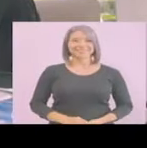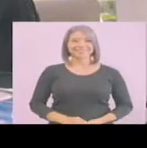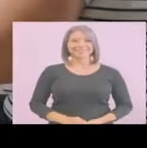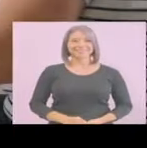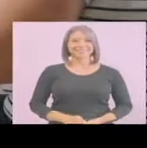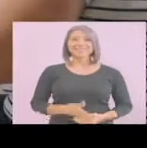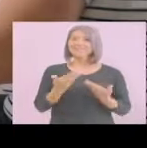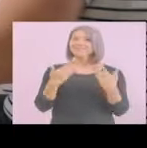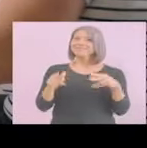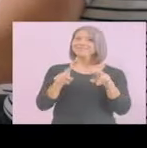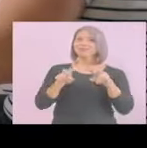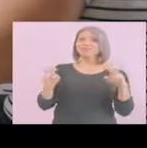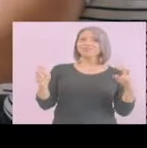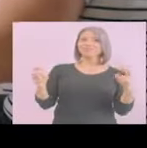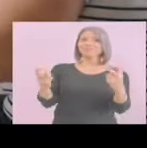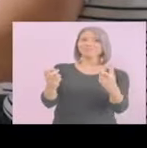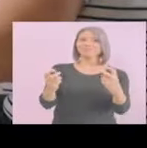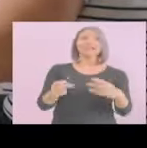¡Gracias!